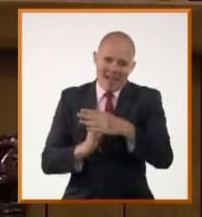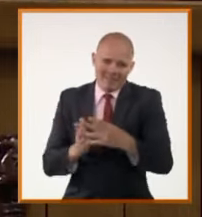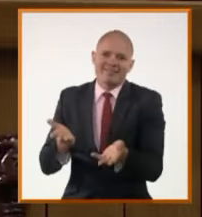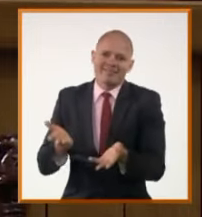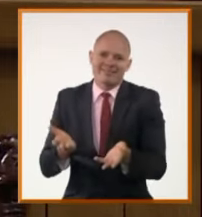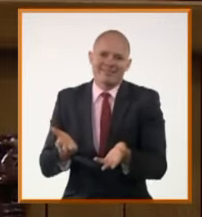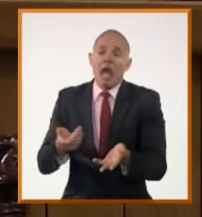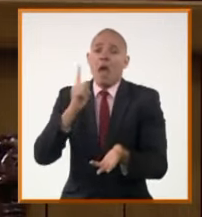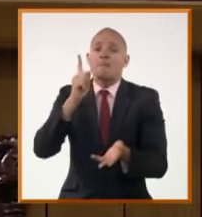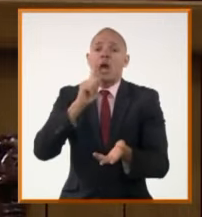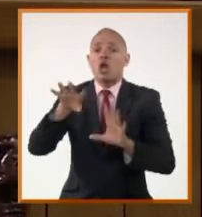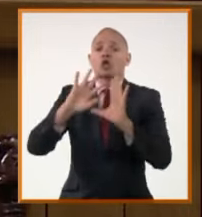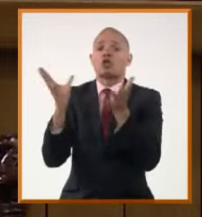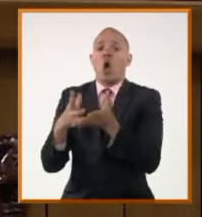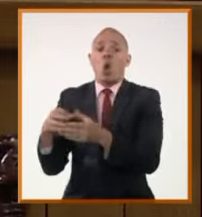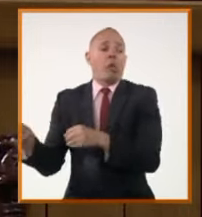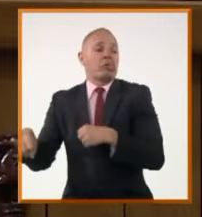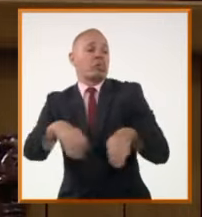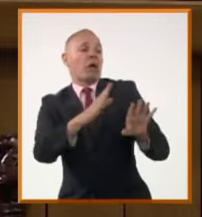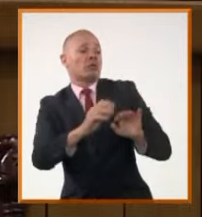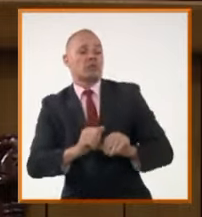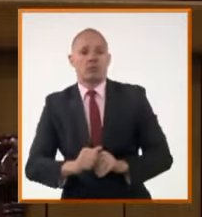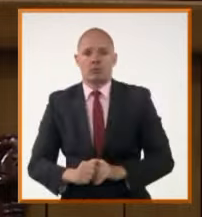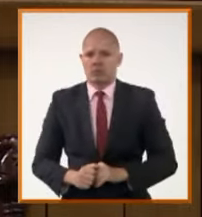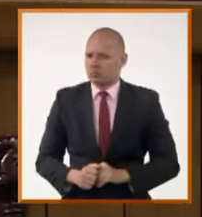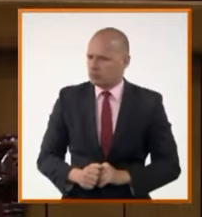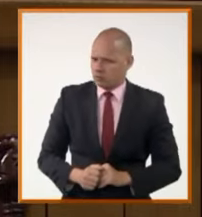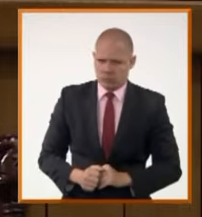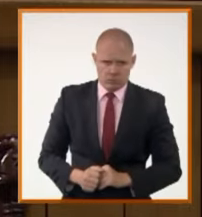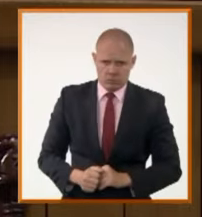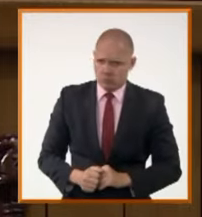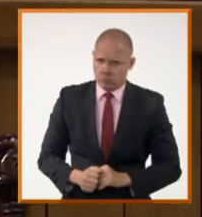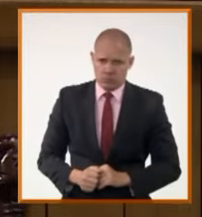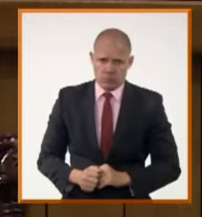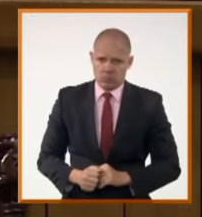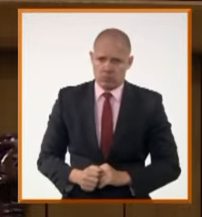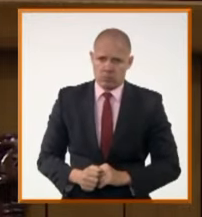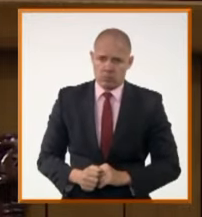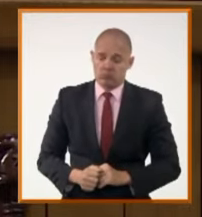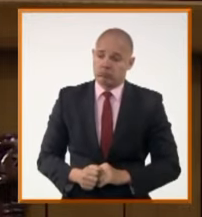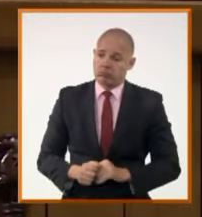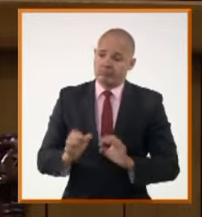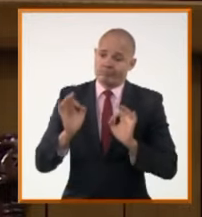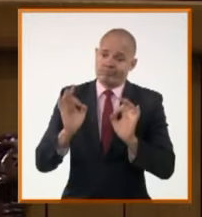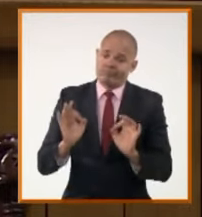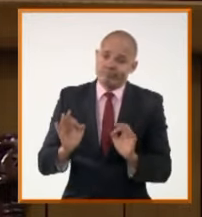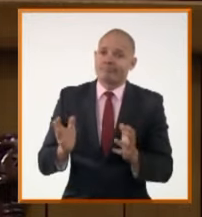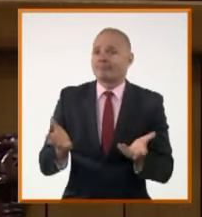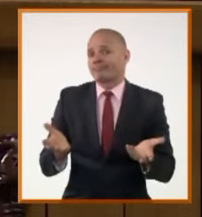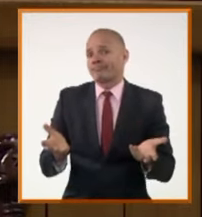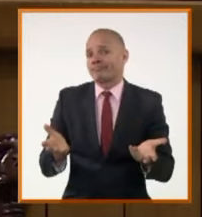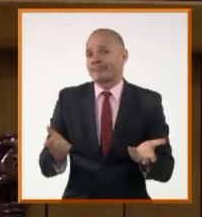capacidades productivas que están paradas o subutilizadas. ¿Y con quién mejor?